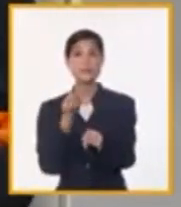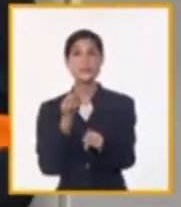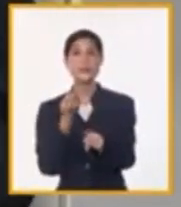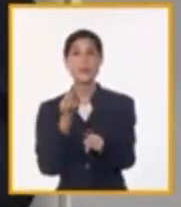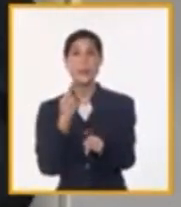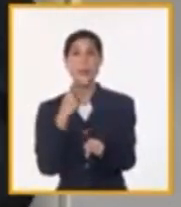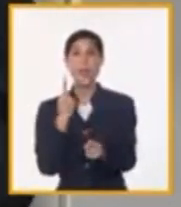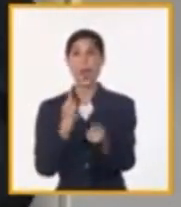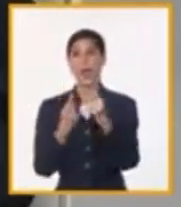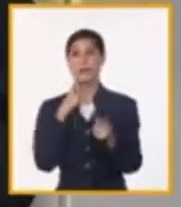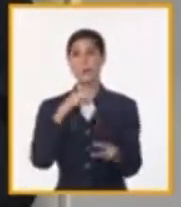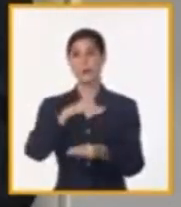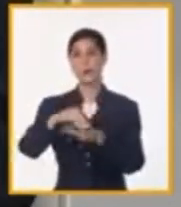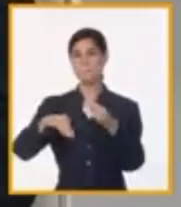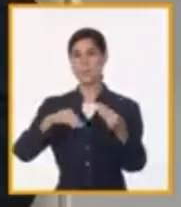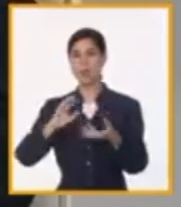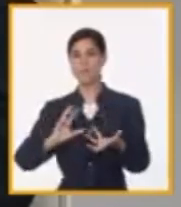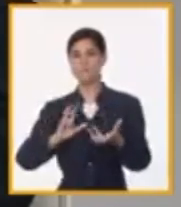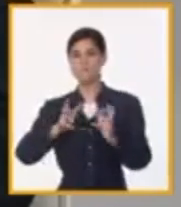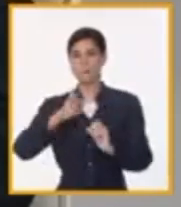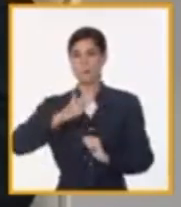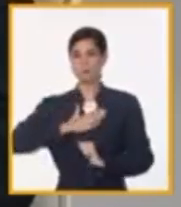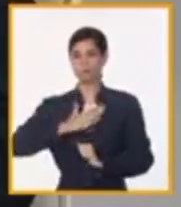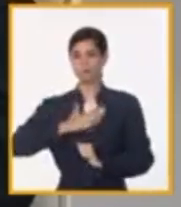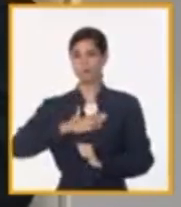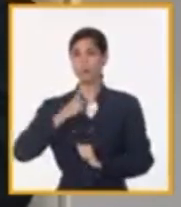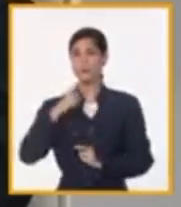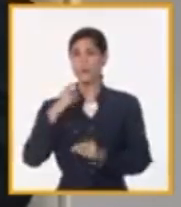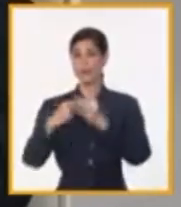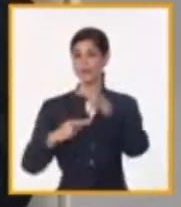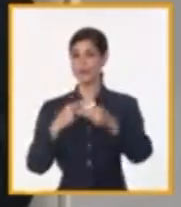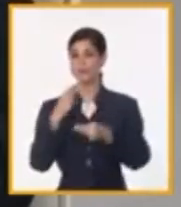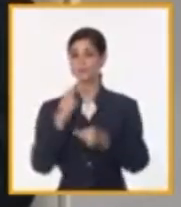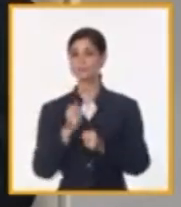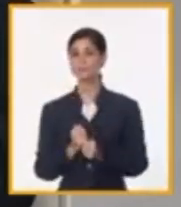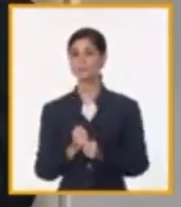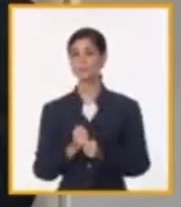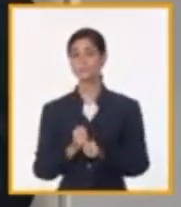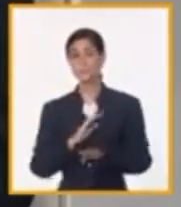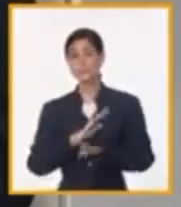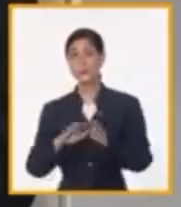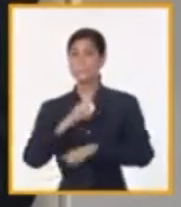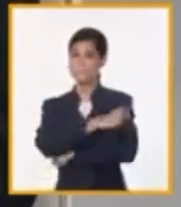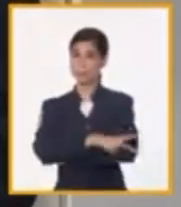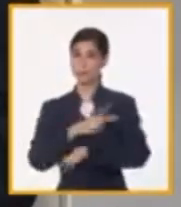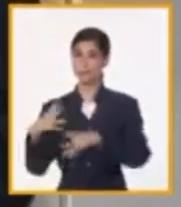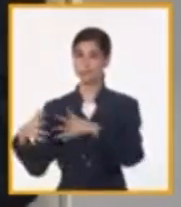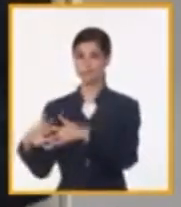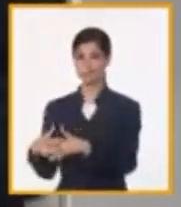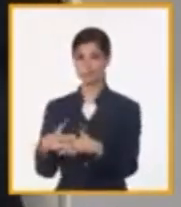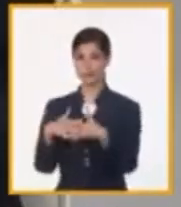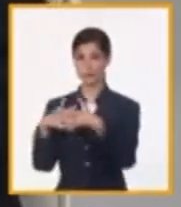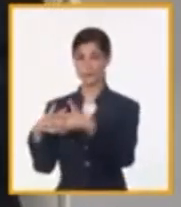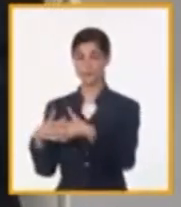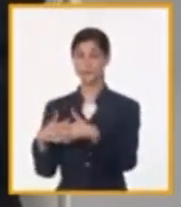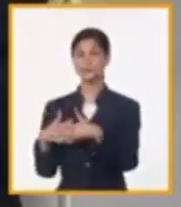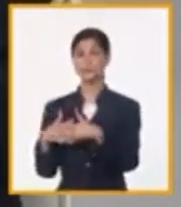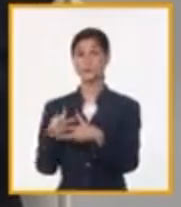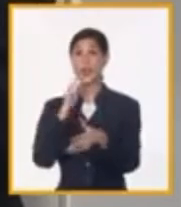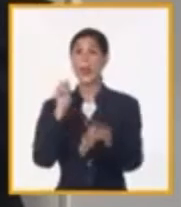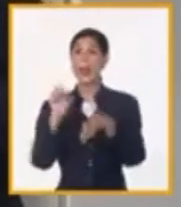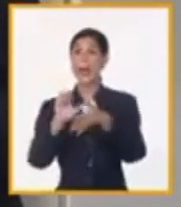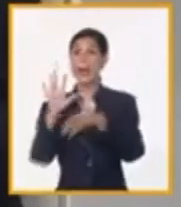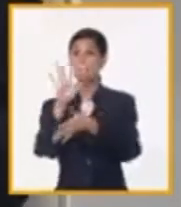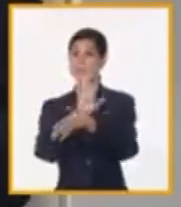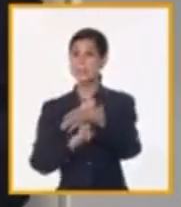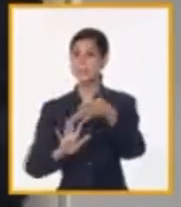atributos geopolíticos Estados Unidos está viendo América siempre va a ser su